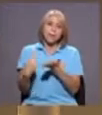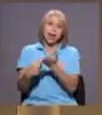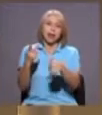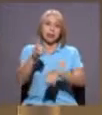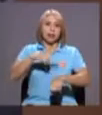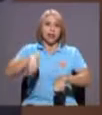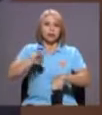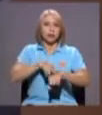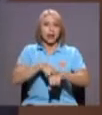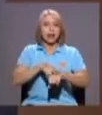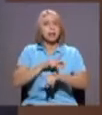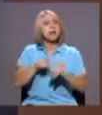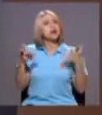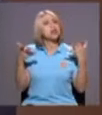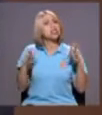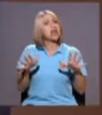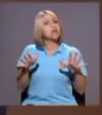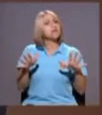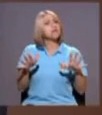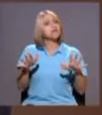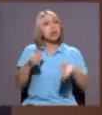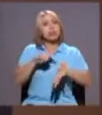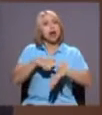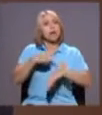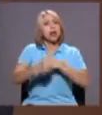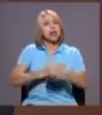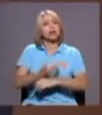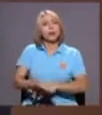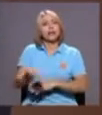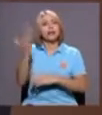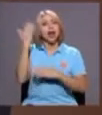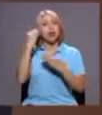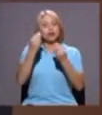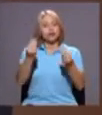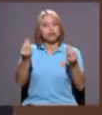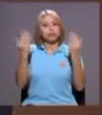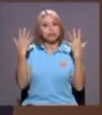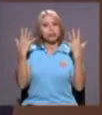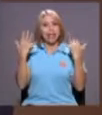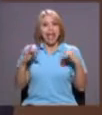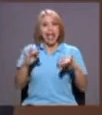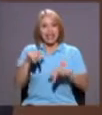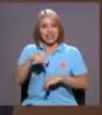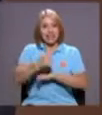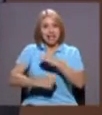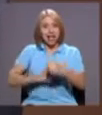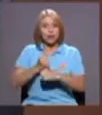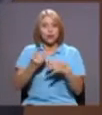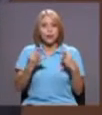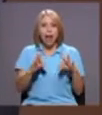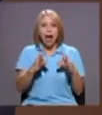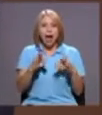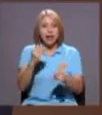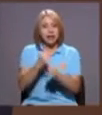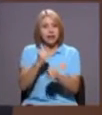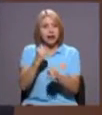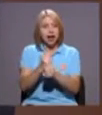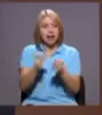quedando ya en la etapa del año pasado y que este año lo que tratamos es de trabajar en temas